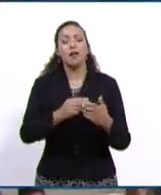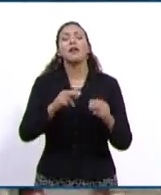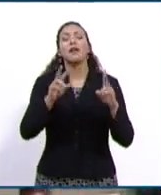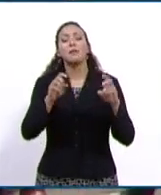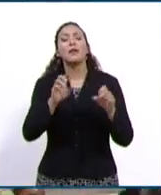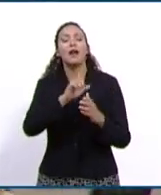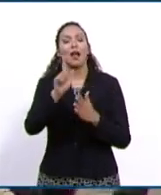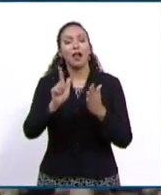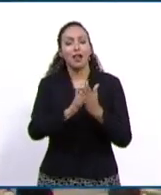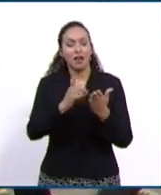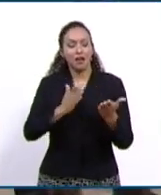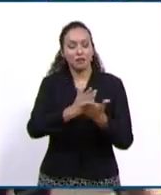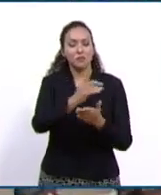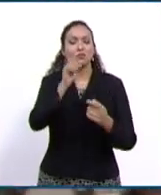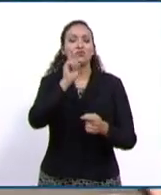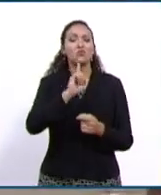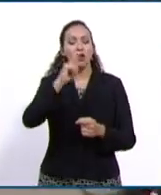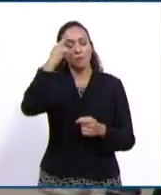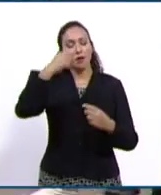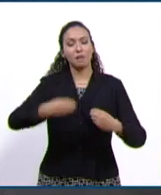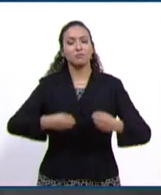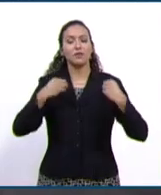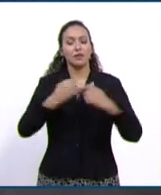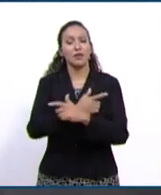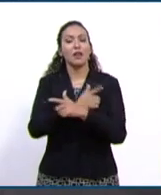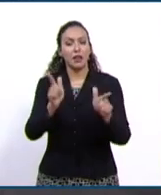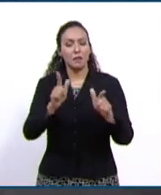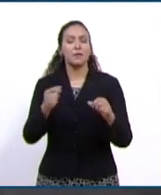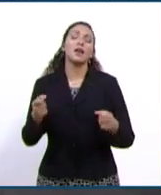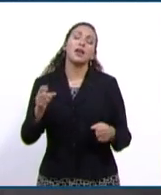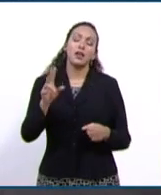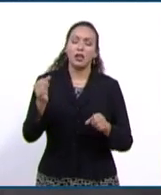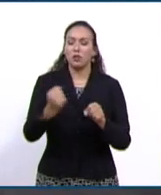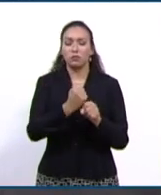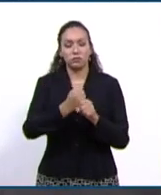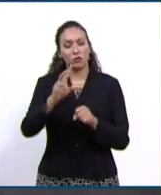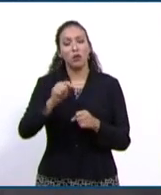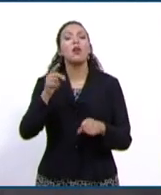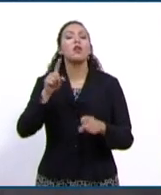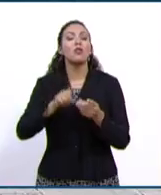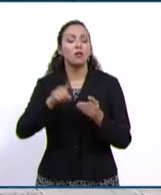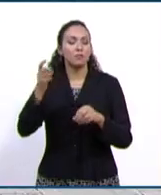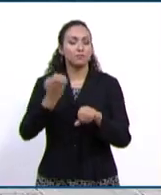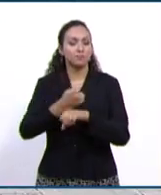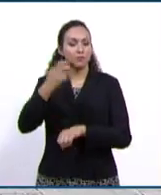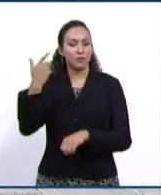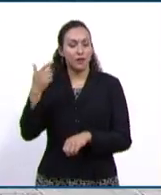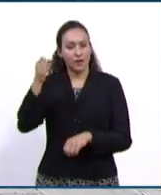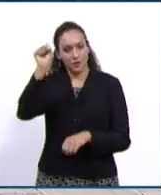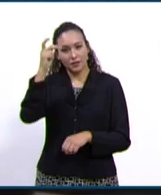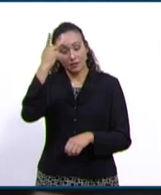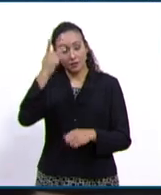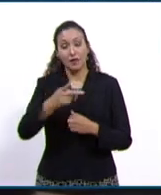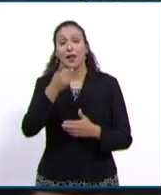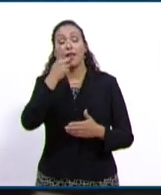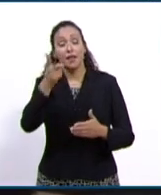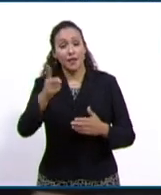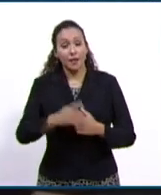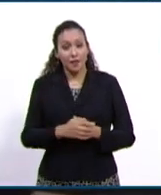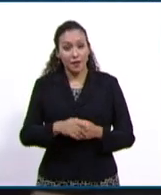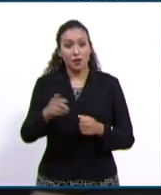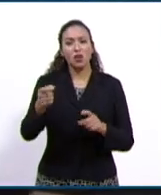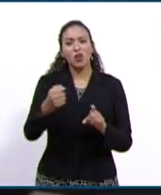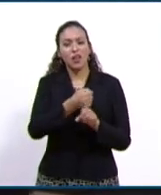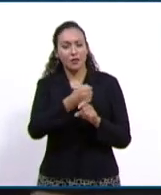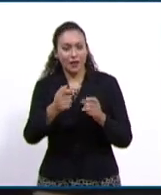la Ley de Acceso de las Mujeres a una Vida Libre de Violencia de San Luis Potosí y por la que declaró válida la definición de violencia vicaria